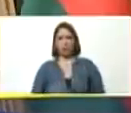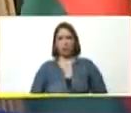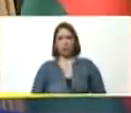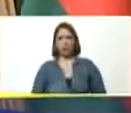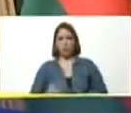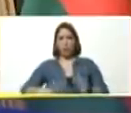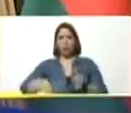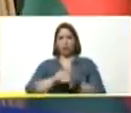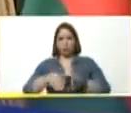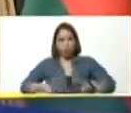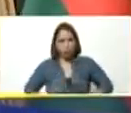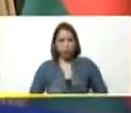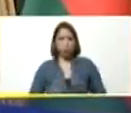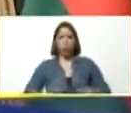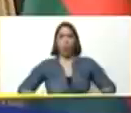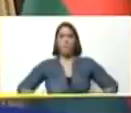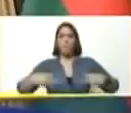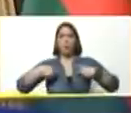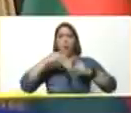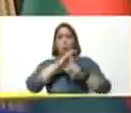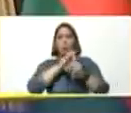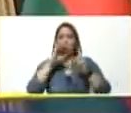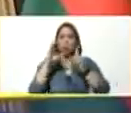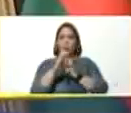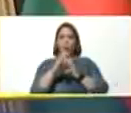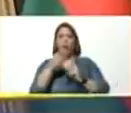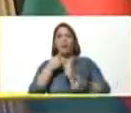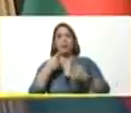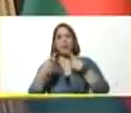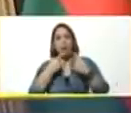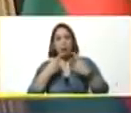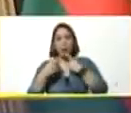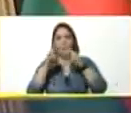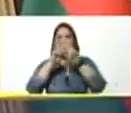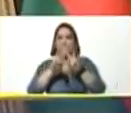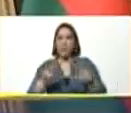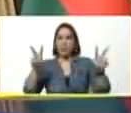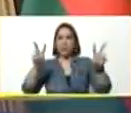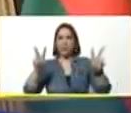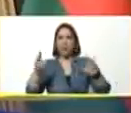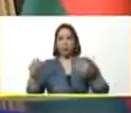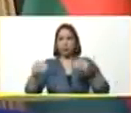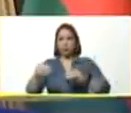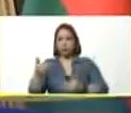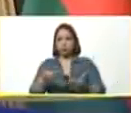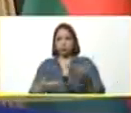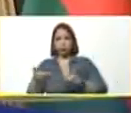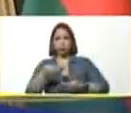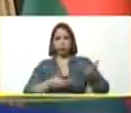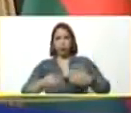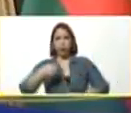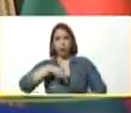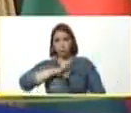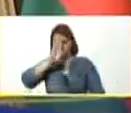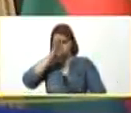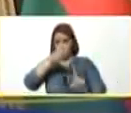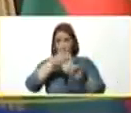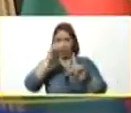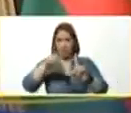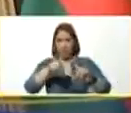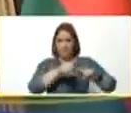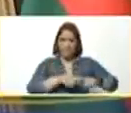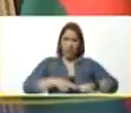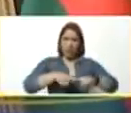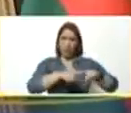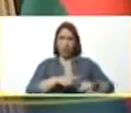renacerá en la humanidad una cultura de diálogo, de paz, de cooperación. Y allí iremos nosotros, Belarús y